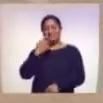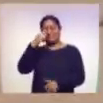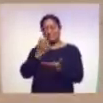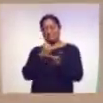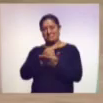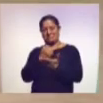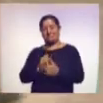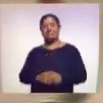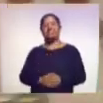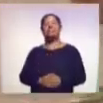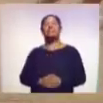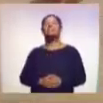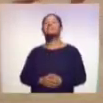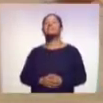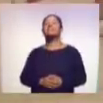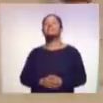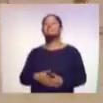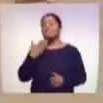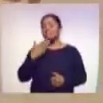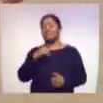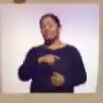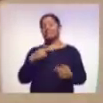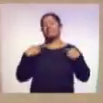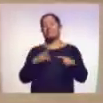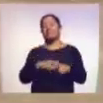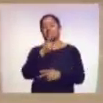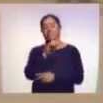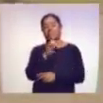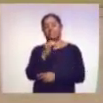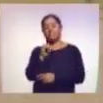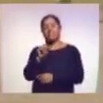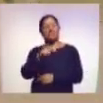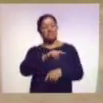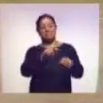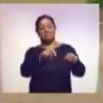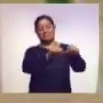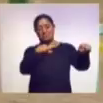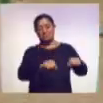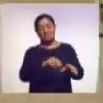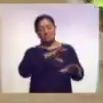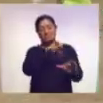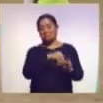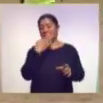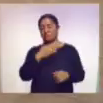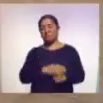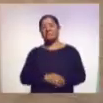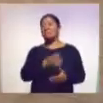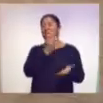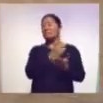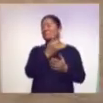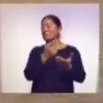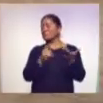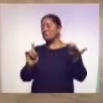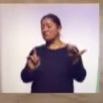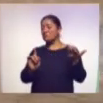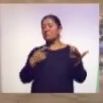para este duelo y cierre del año, el profe Pecas cuenta con el plantel completo, a excepción del jugador William. El